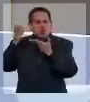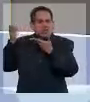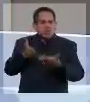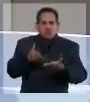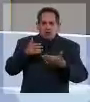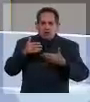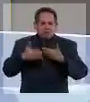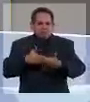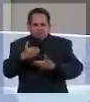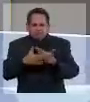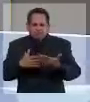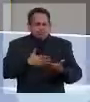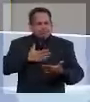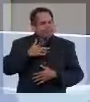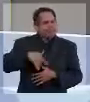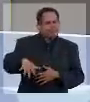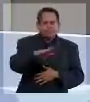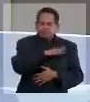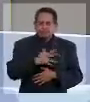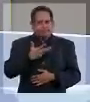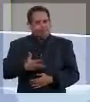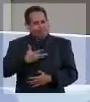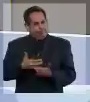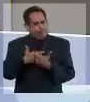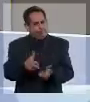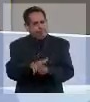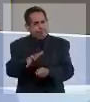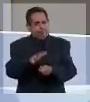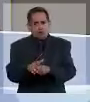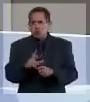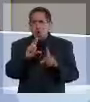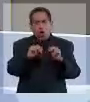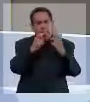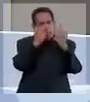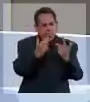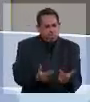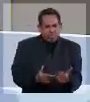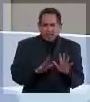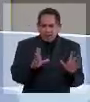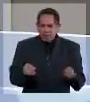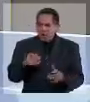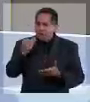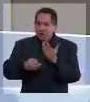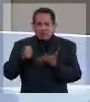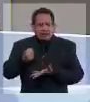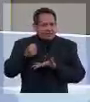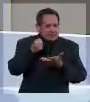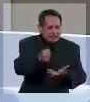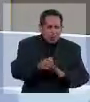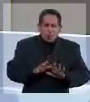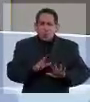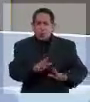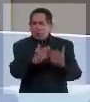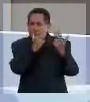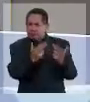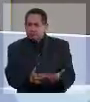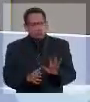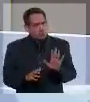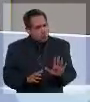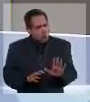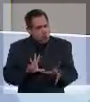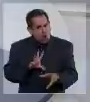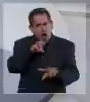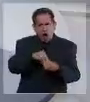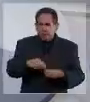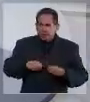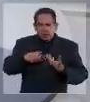la economía de esas zonas porque esas zonas mismas se están autodestruyendo por la falta de recursos, por la falta de posibilidades de vivir en esas zonas